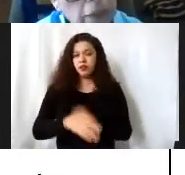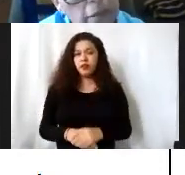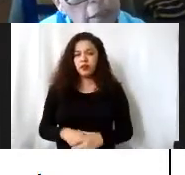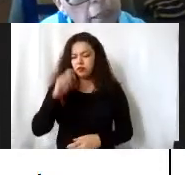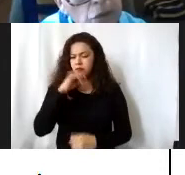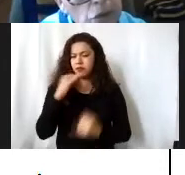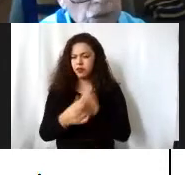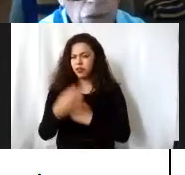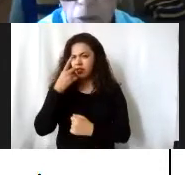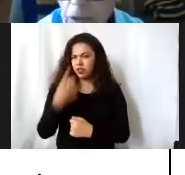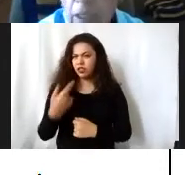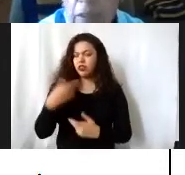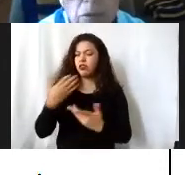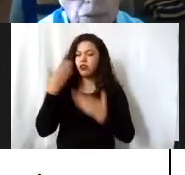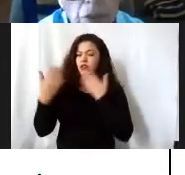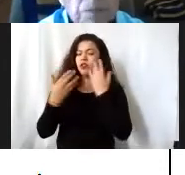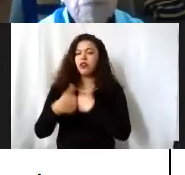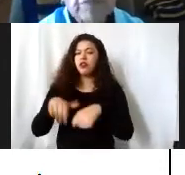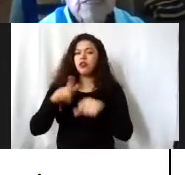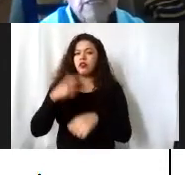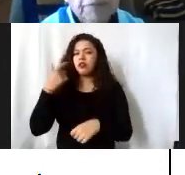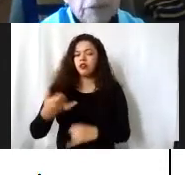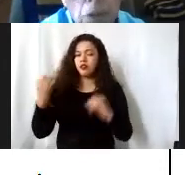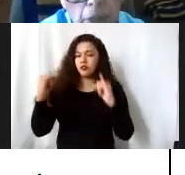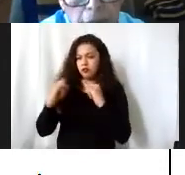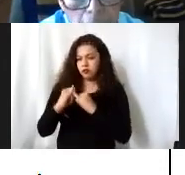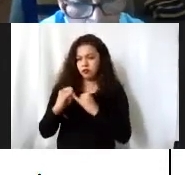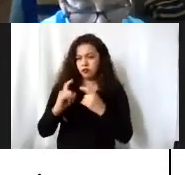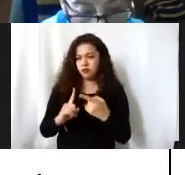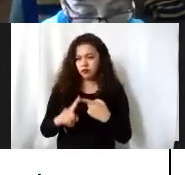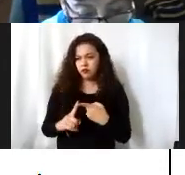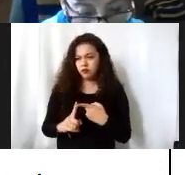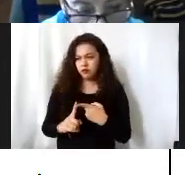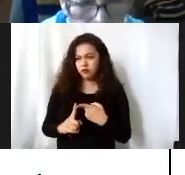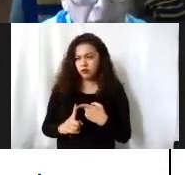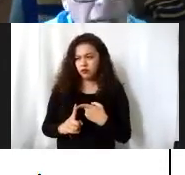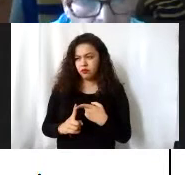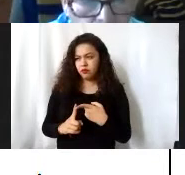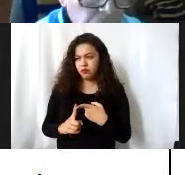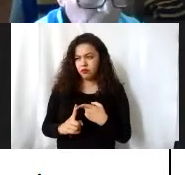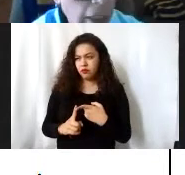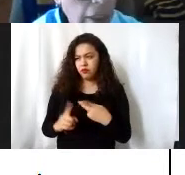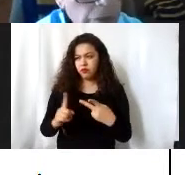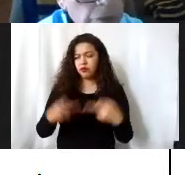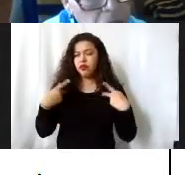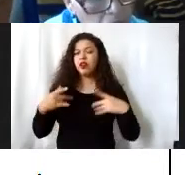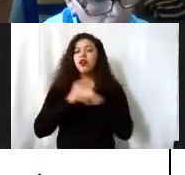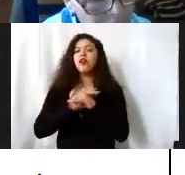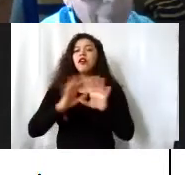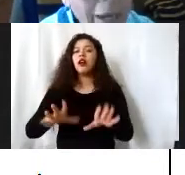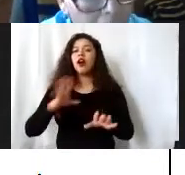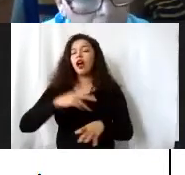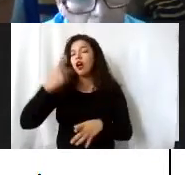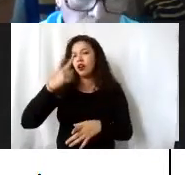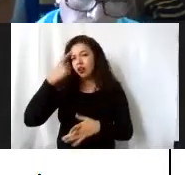¿no? Se hace el estudio socioeconómico en la institución, las personas dan la información que ellos consideran les